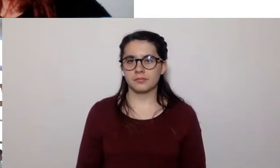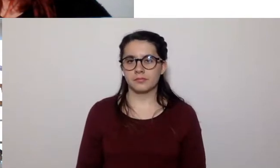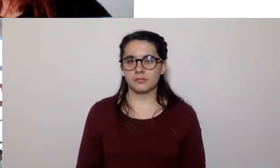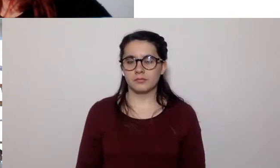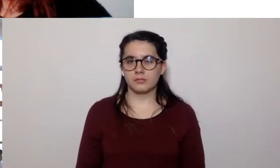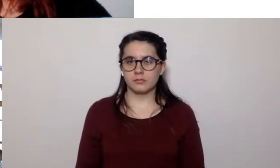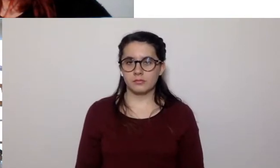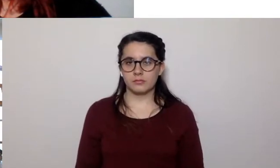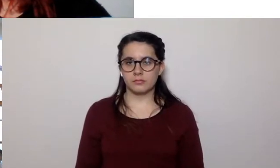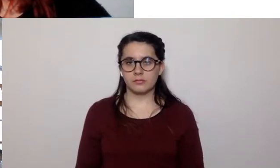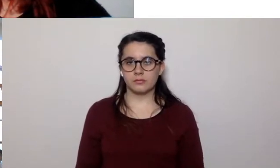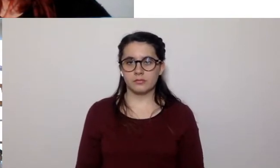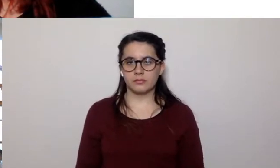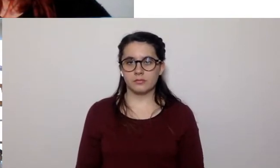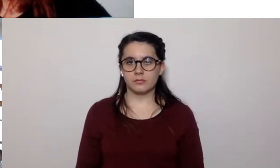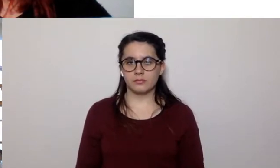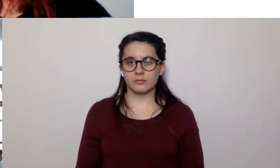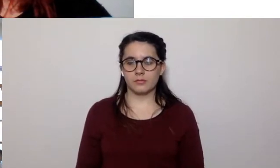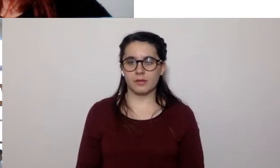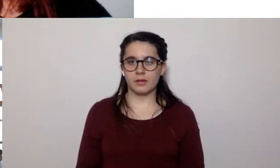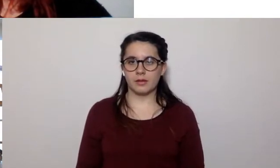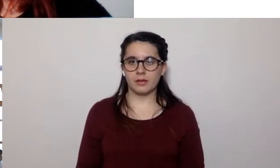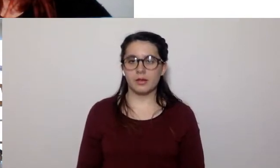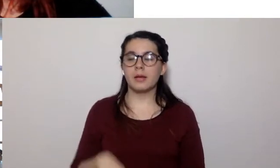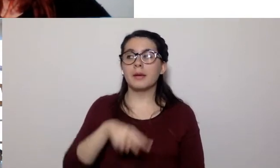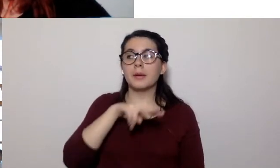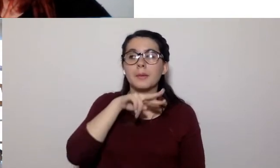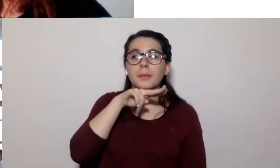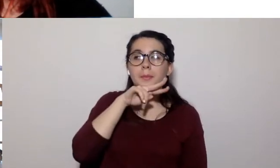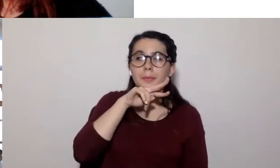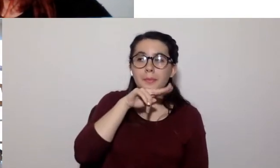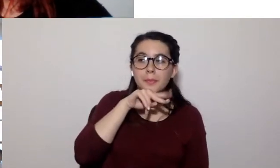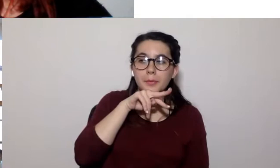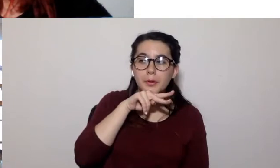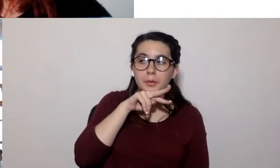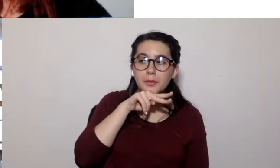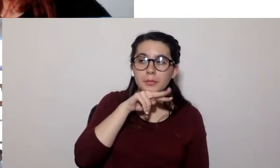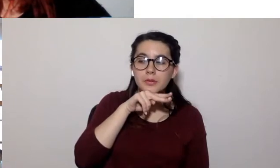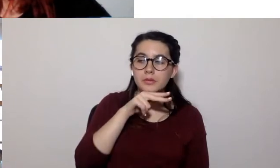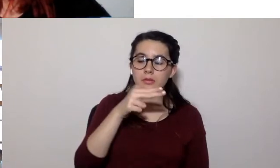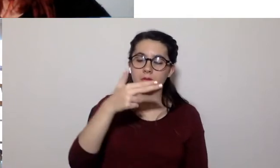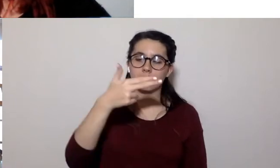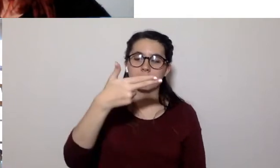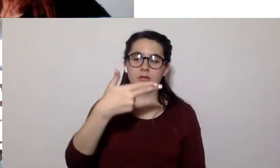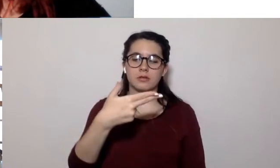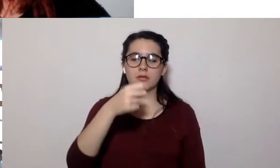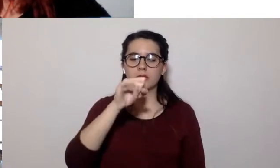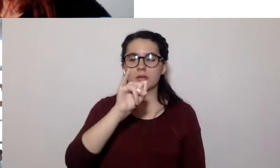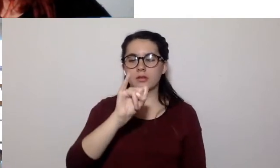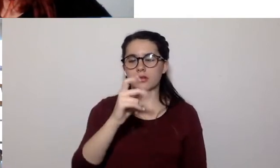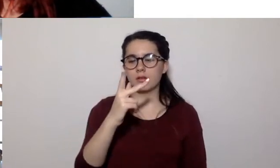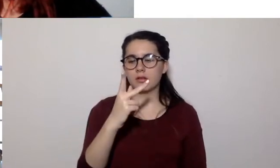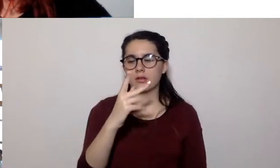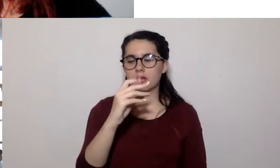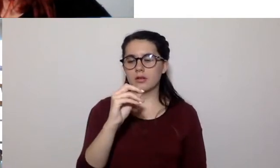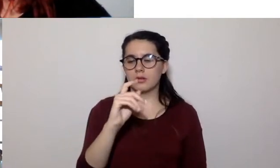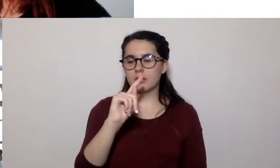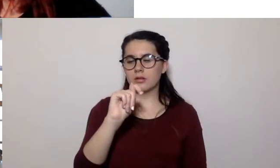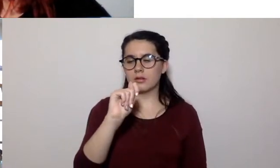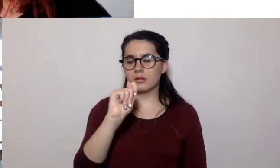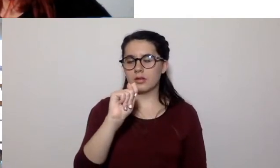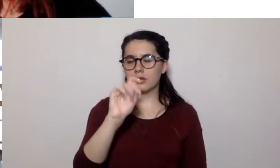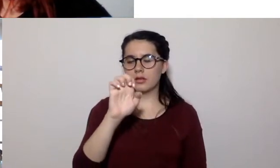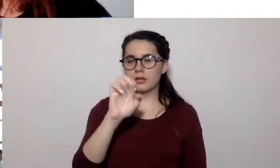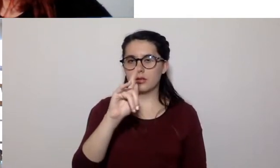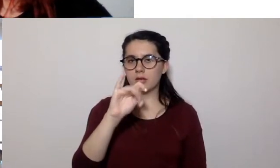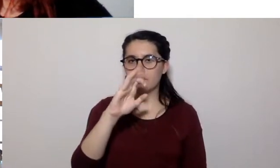también la preocupación hipotética, ¿no? El qué pasaría si,